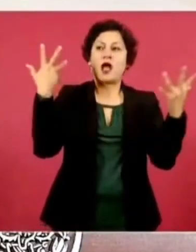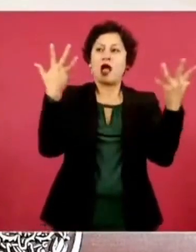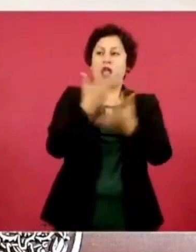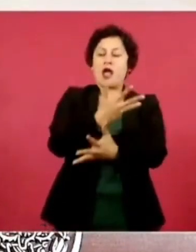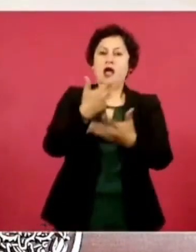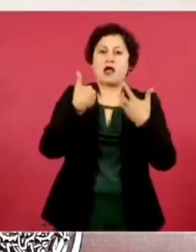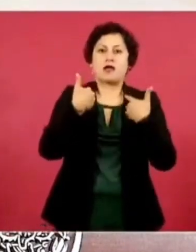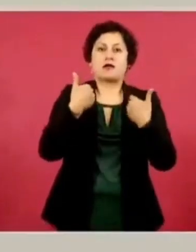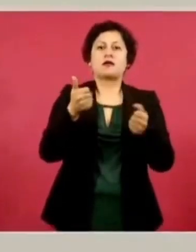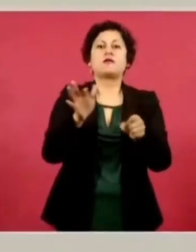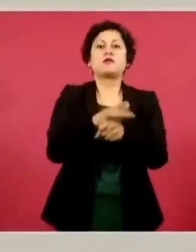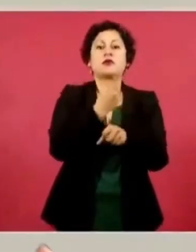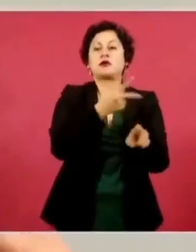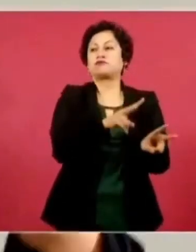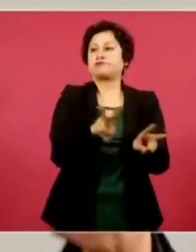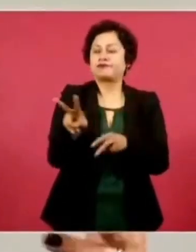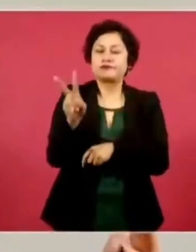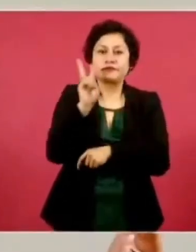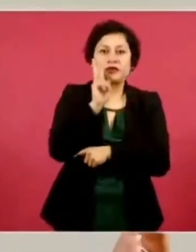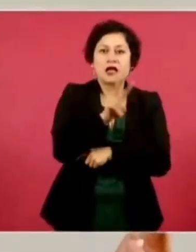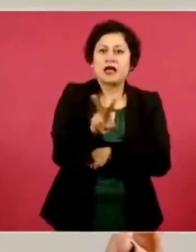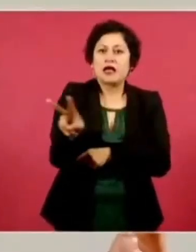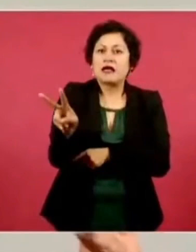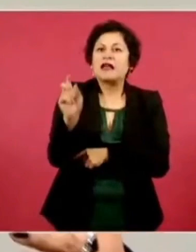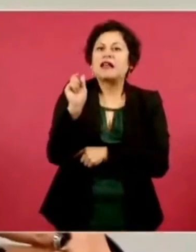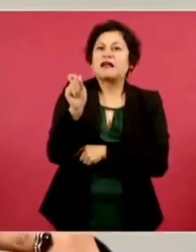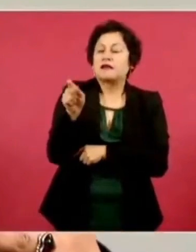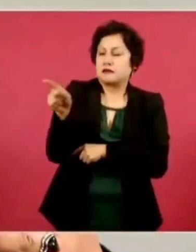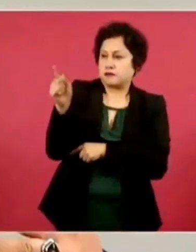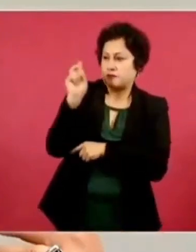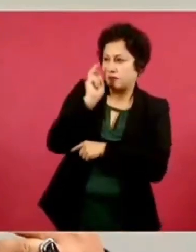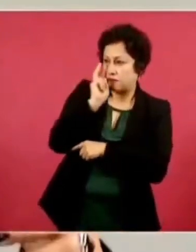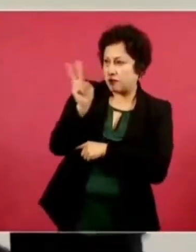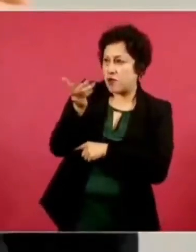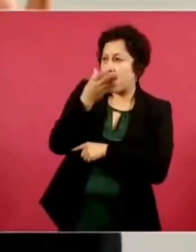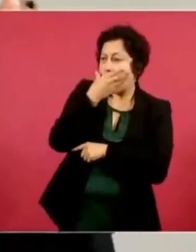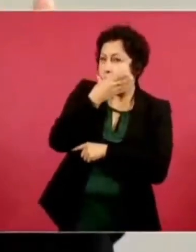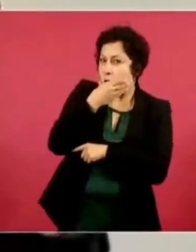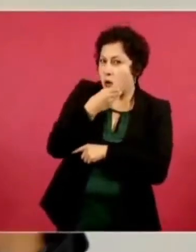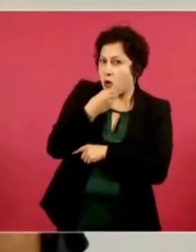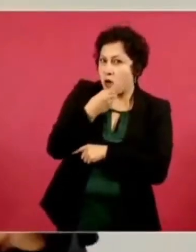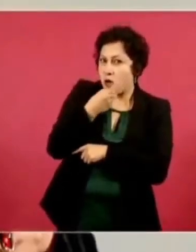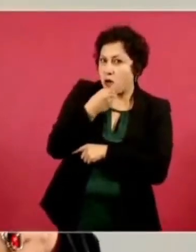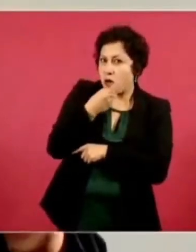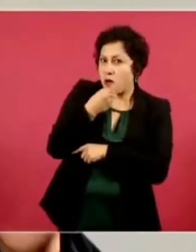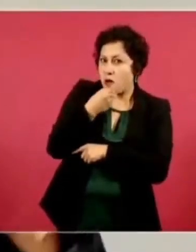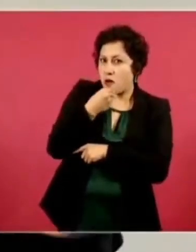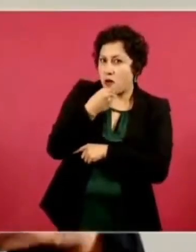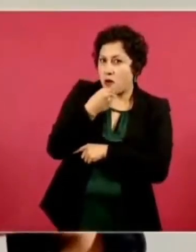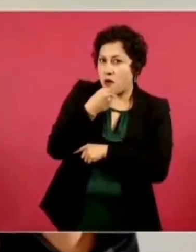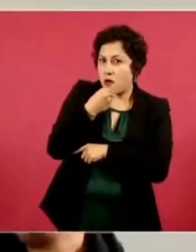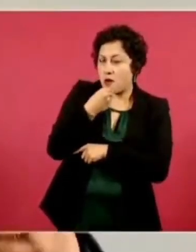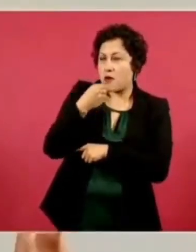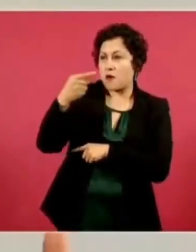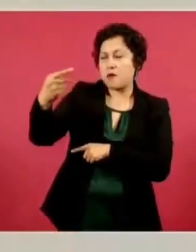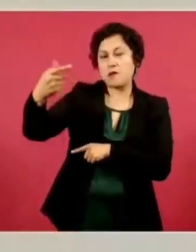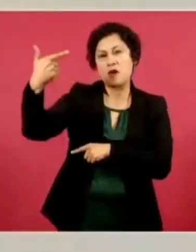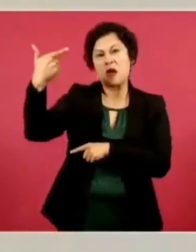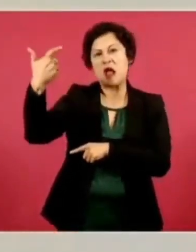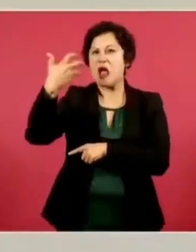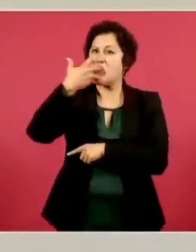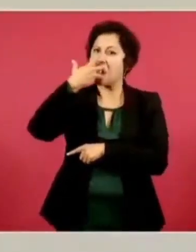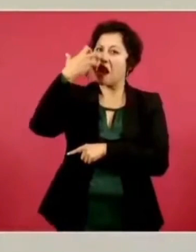yo volteo, yo veo al sicario con la mano extendida y donde me grita: te voy a matar,